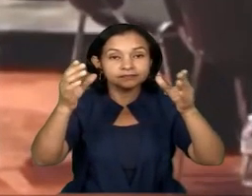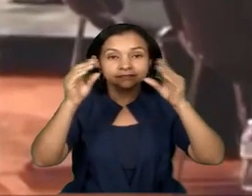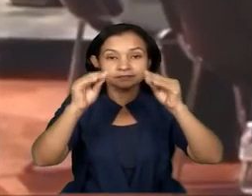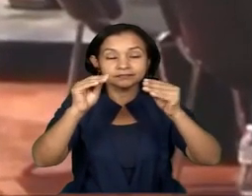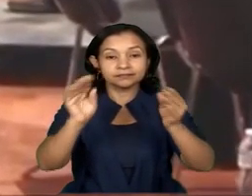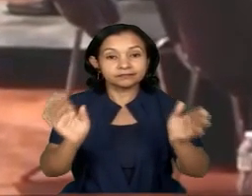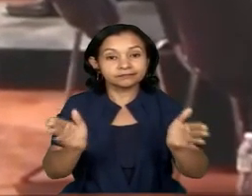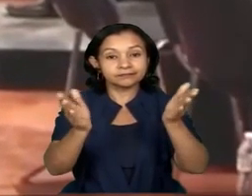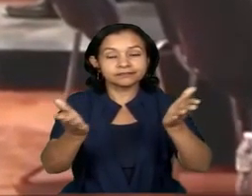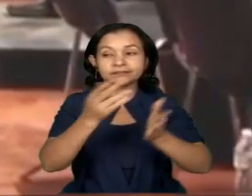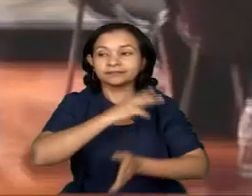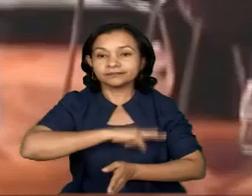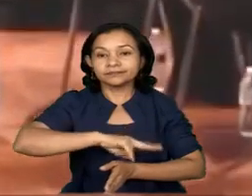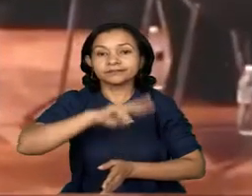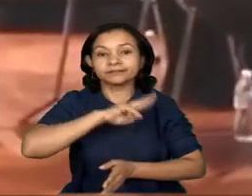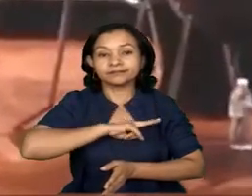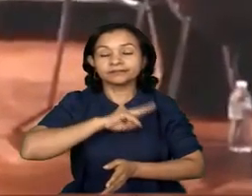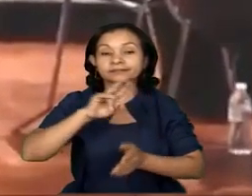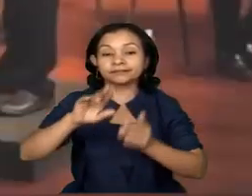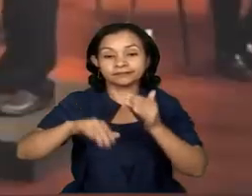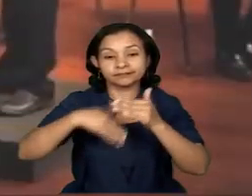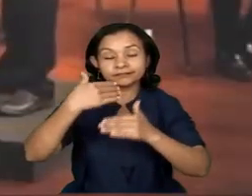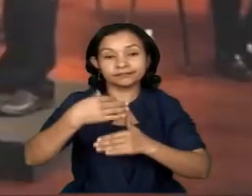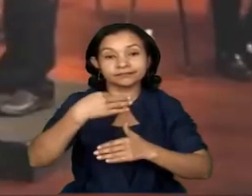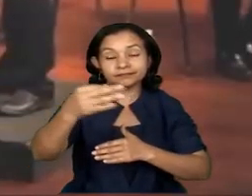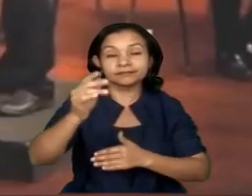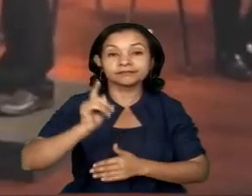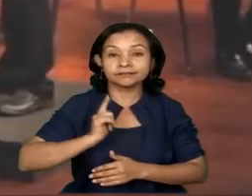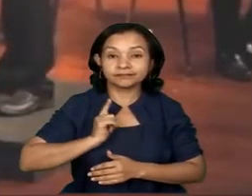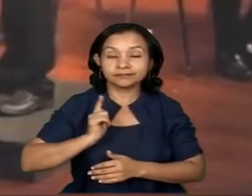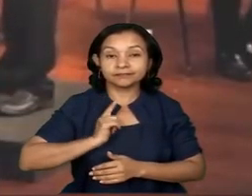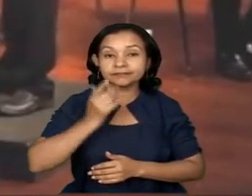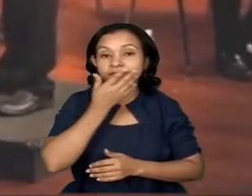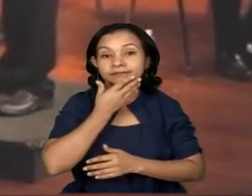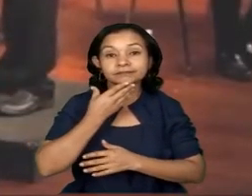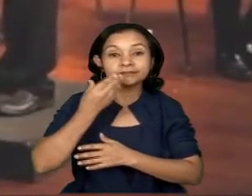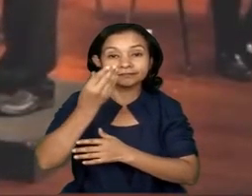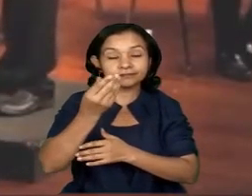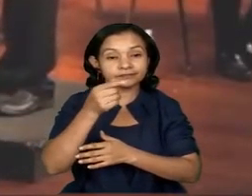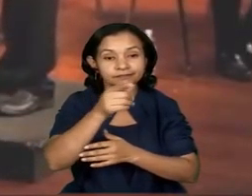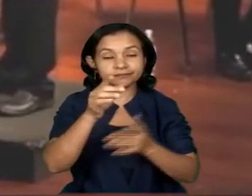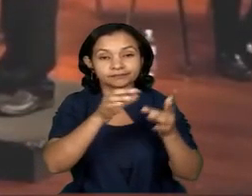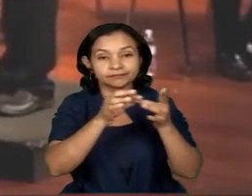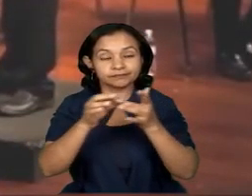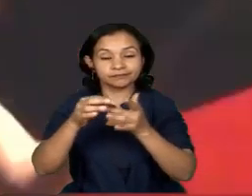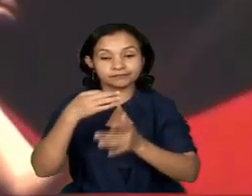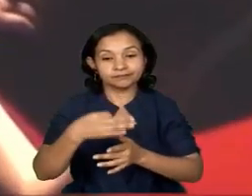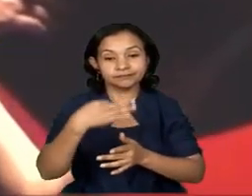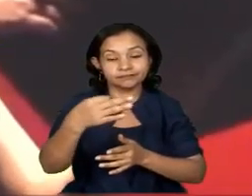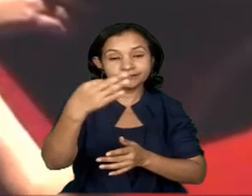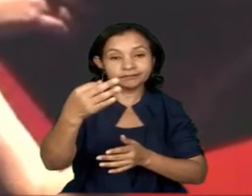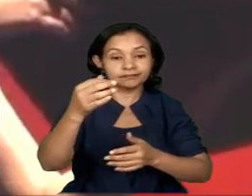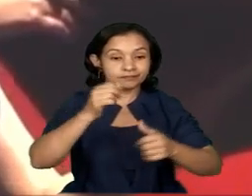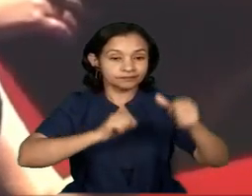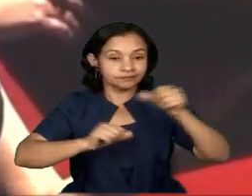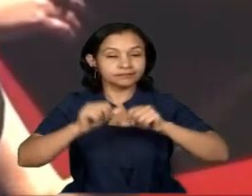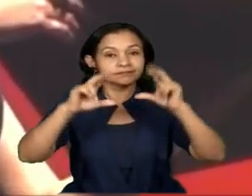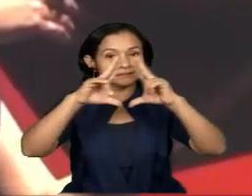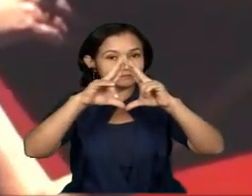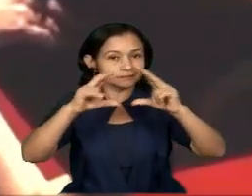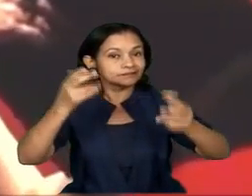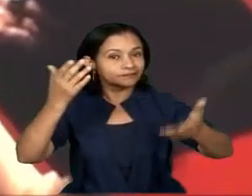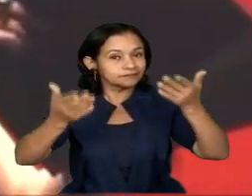promoción de valores, pero en el mediano plazo ahí vas a tener jóvenes destacados de la próxima generación de artistas del país, pues